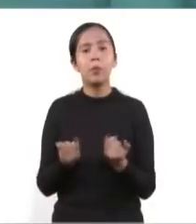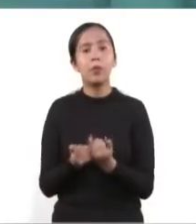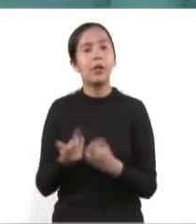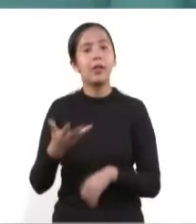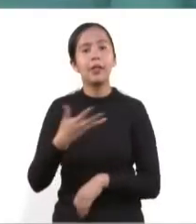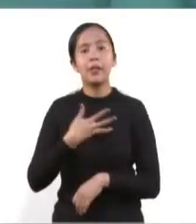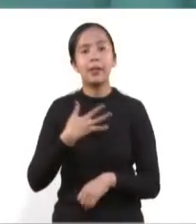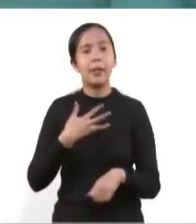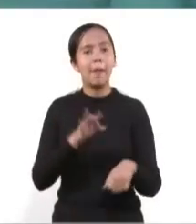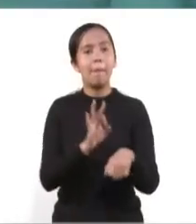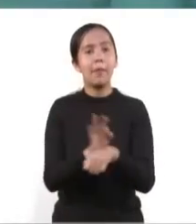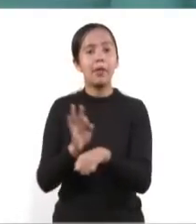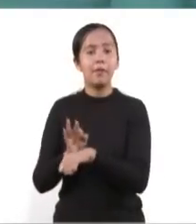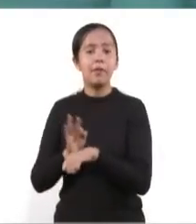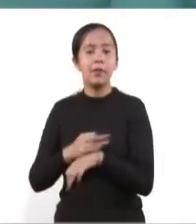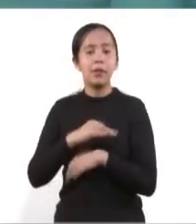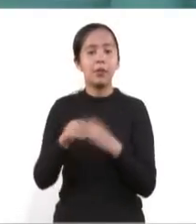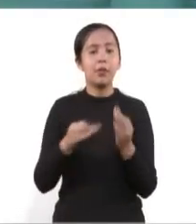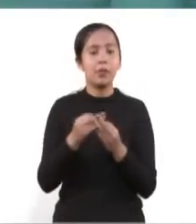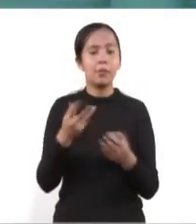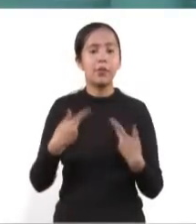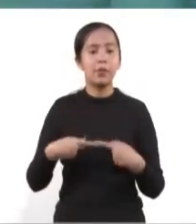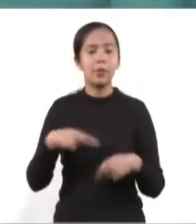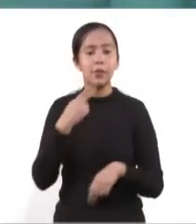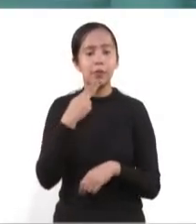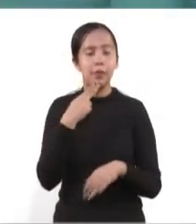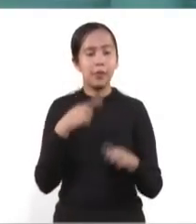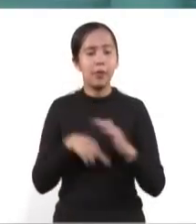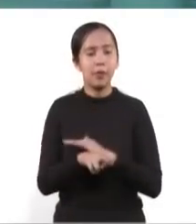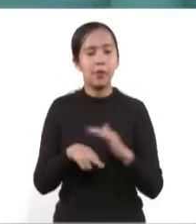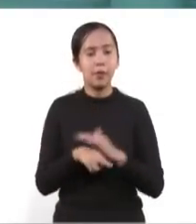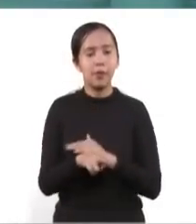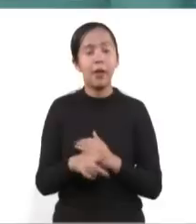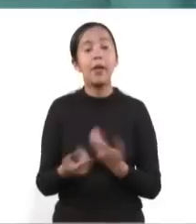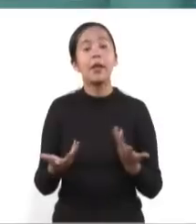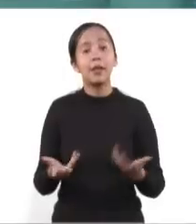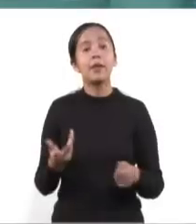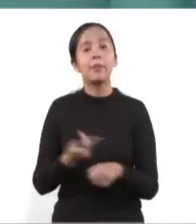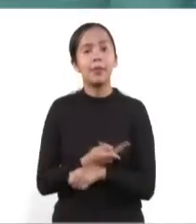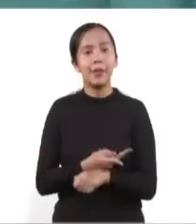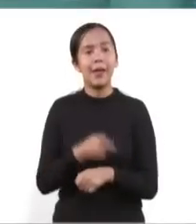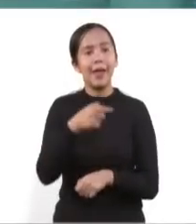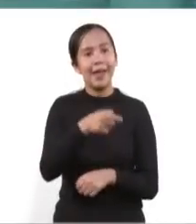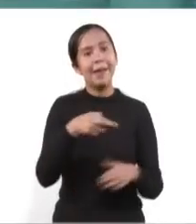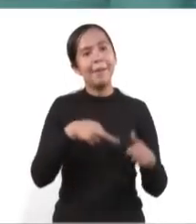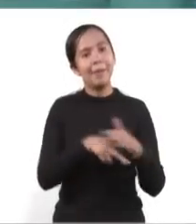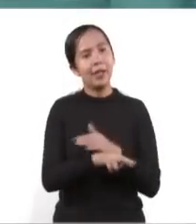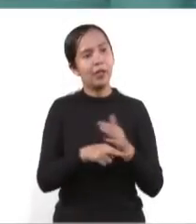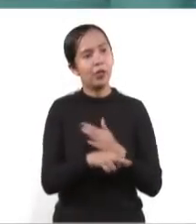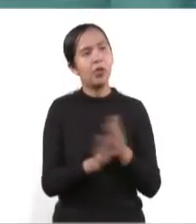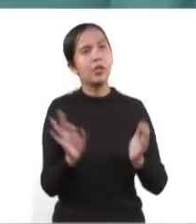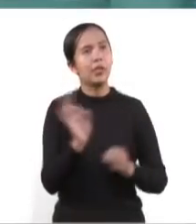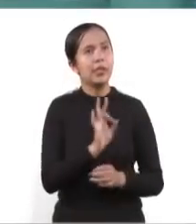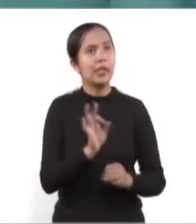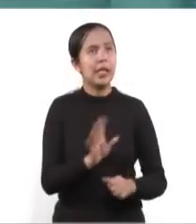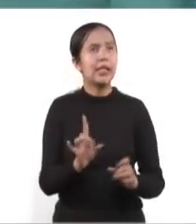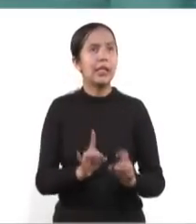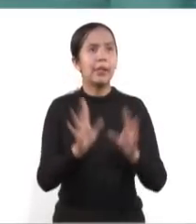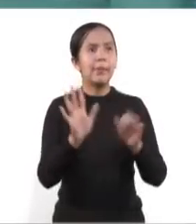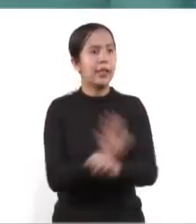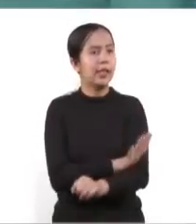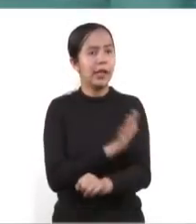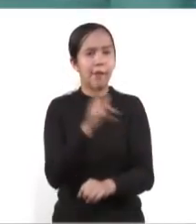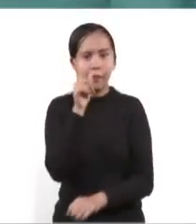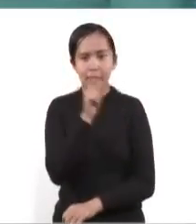notorios beneficios para nuestros usuarios, destacando la continuidad del servicio al evitarse interrupciones y lo asociado